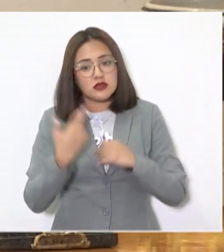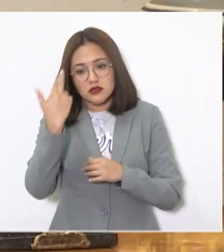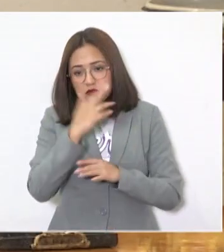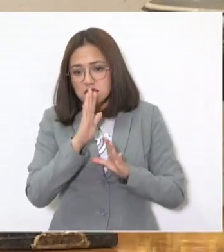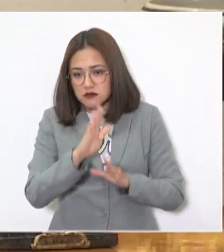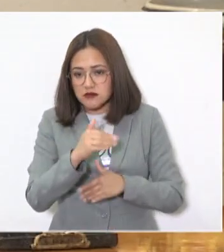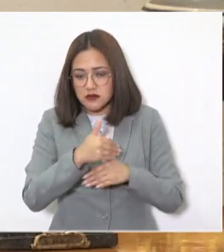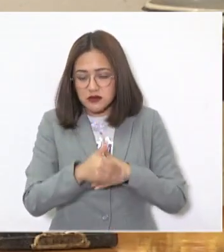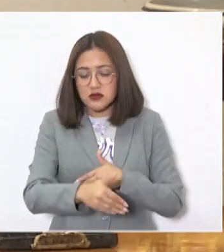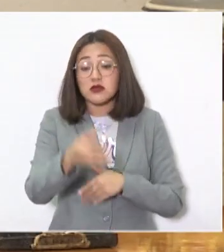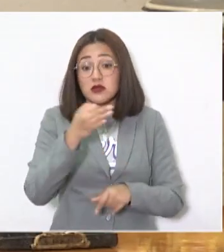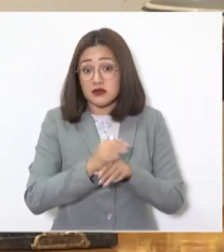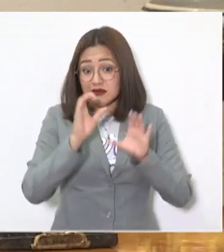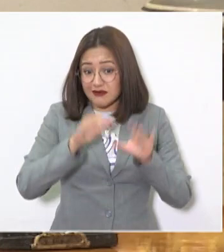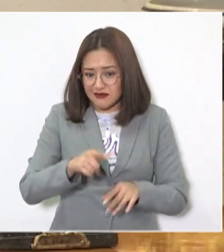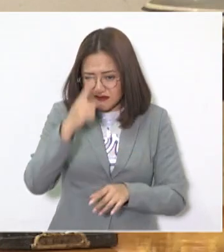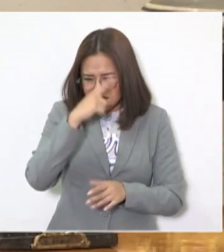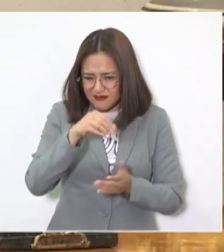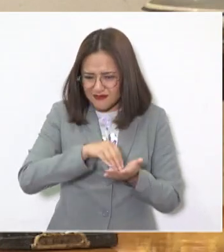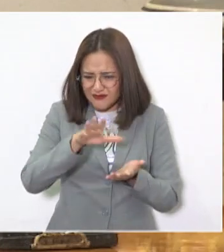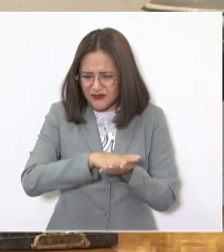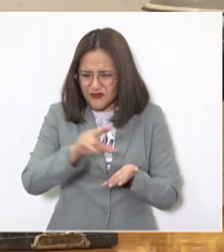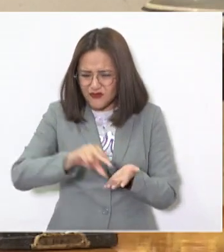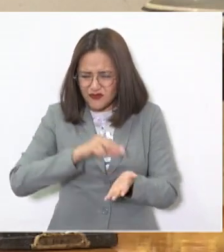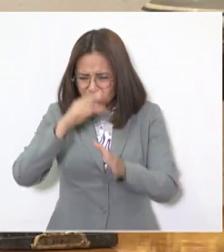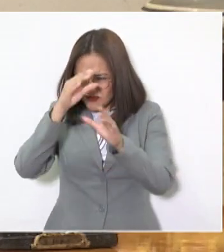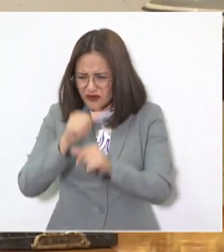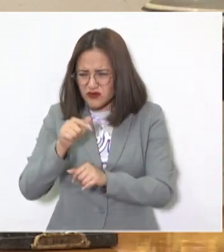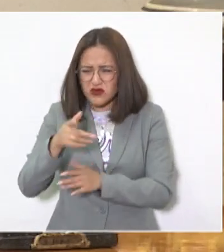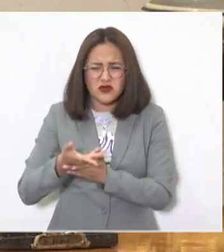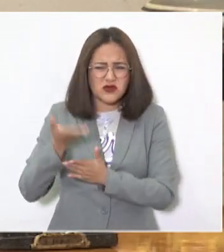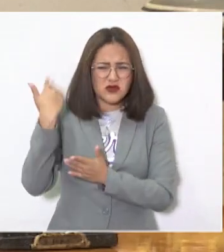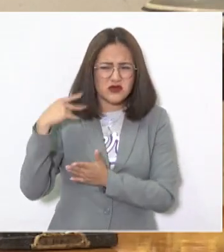Todo lo revisa a tiempo. Este contrato fue en el